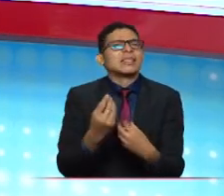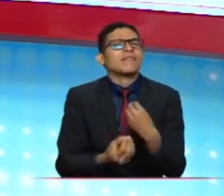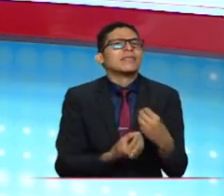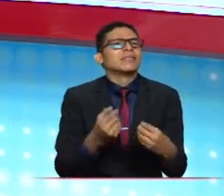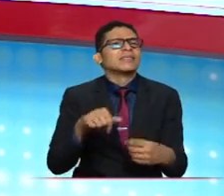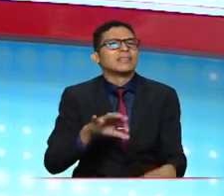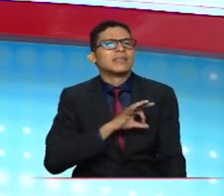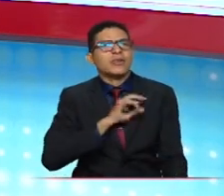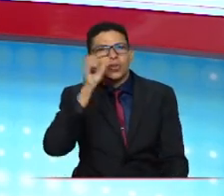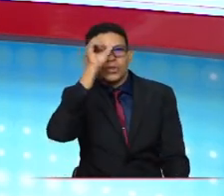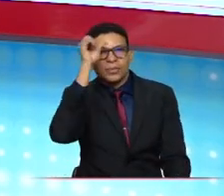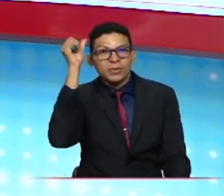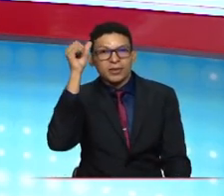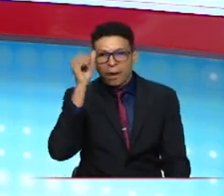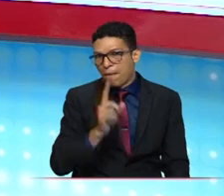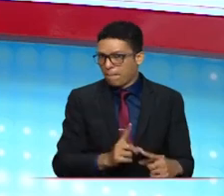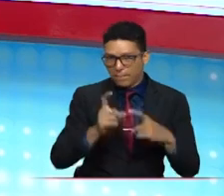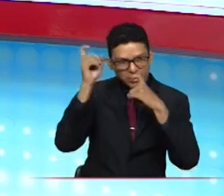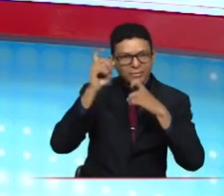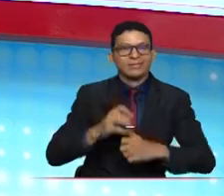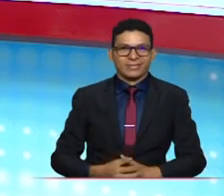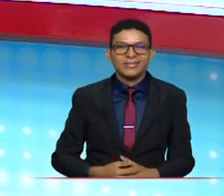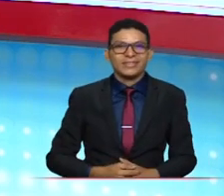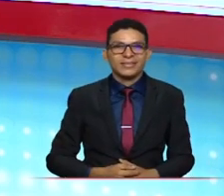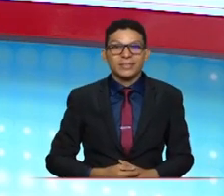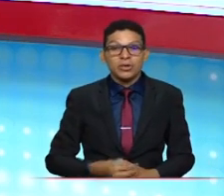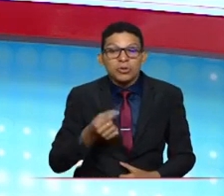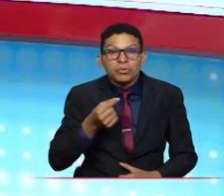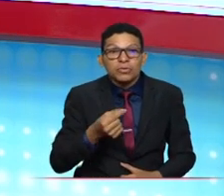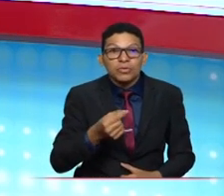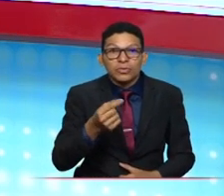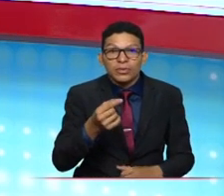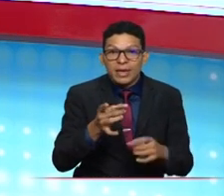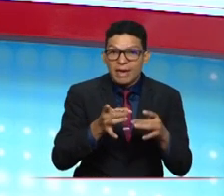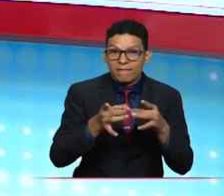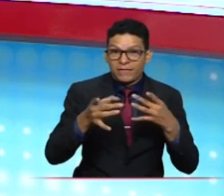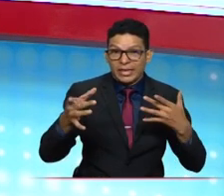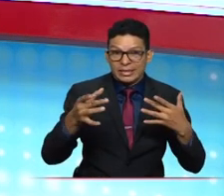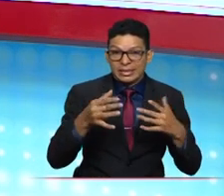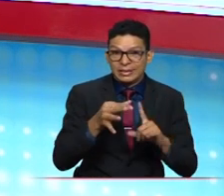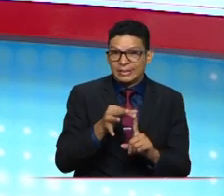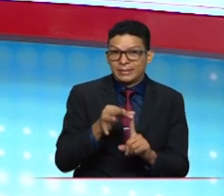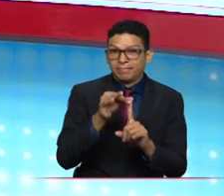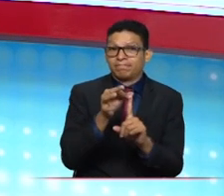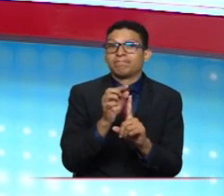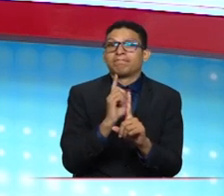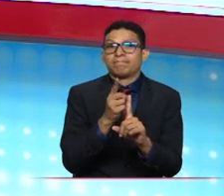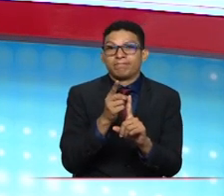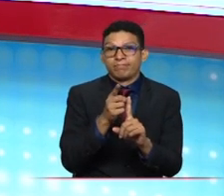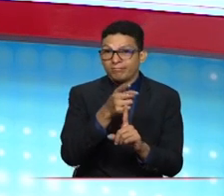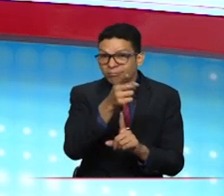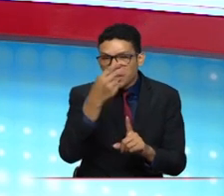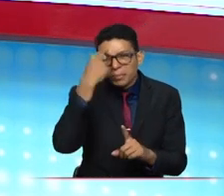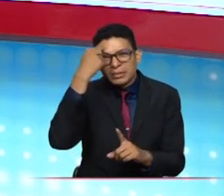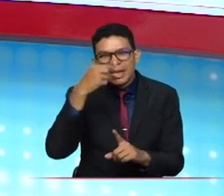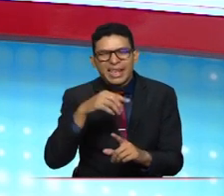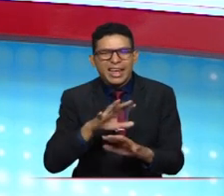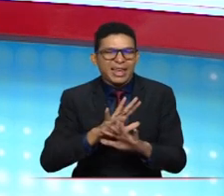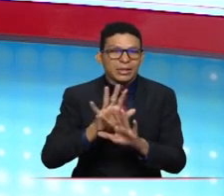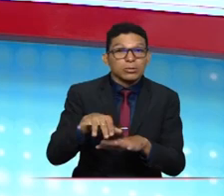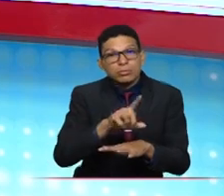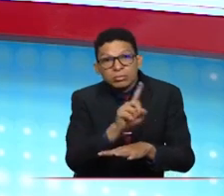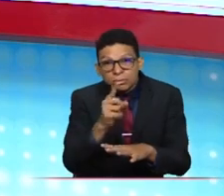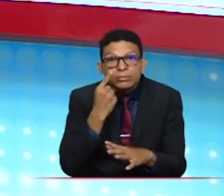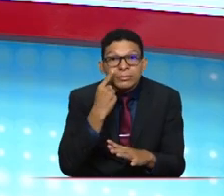encanta sin embargo pues se aproxima también una fecha especial que definitivamente nadie se puede perder pero